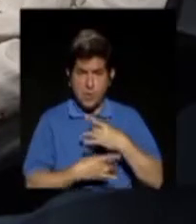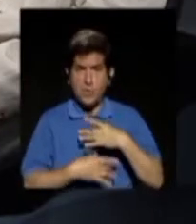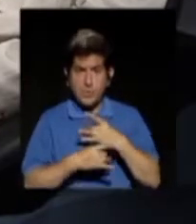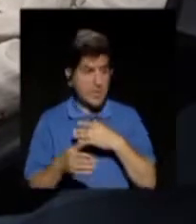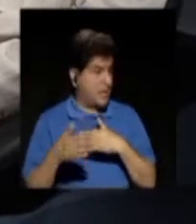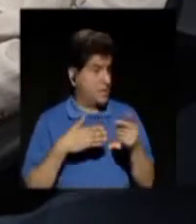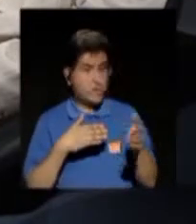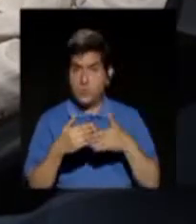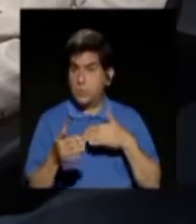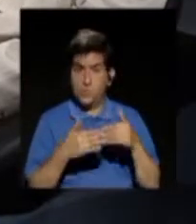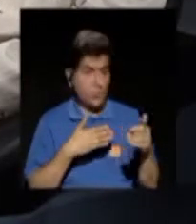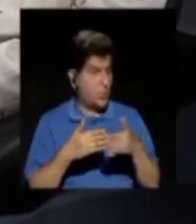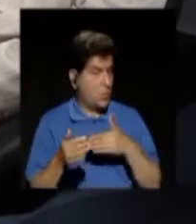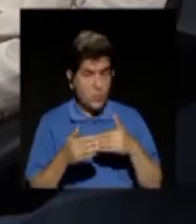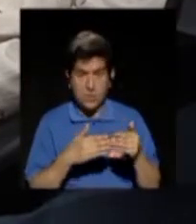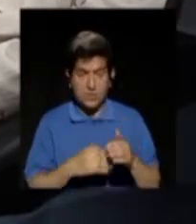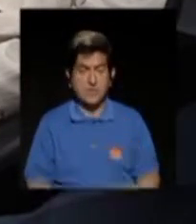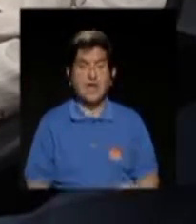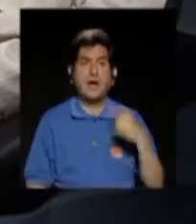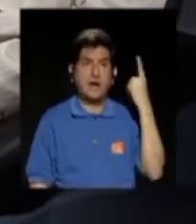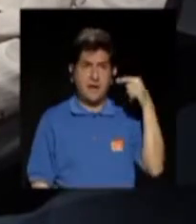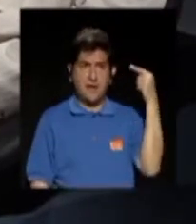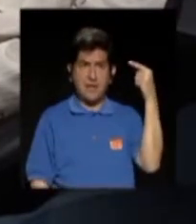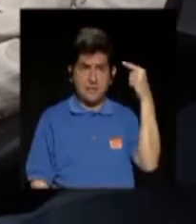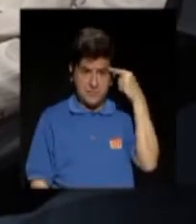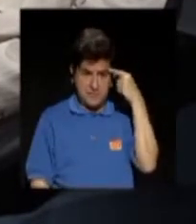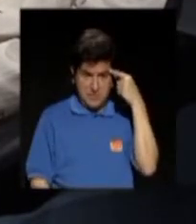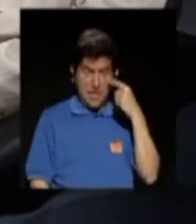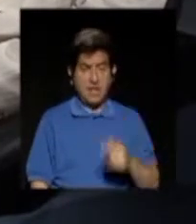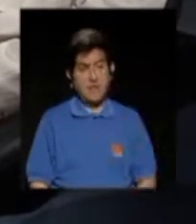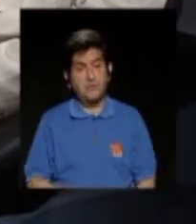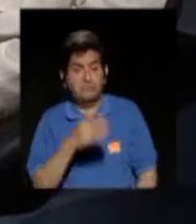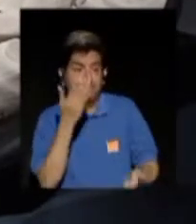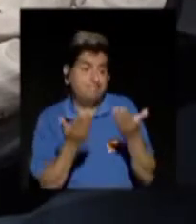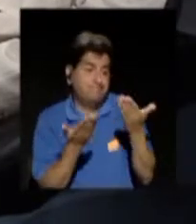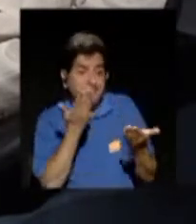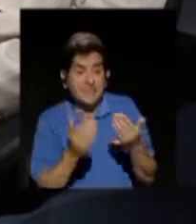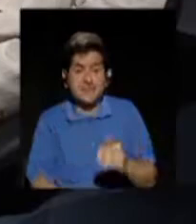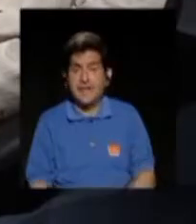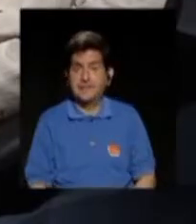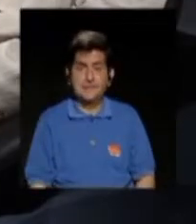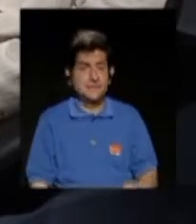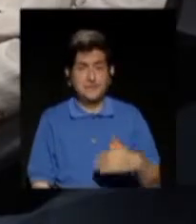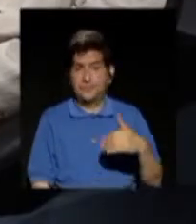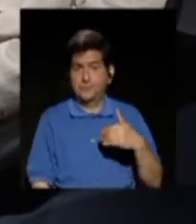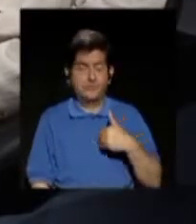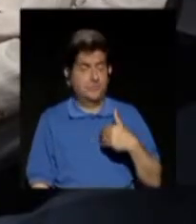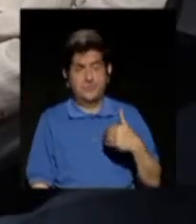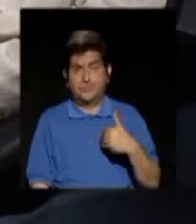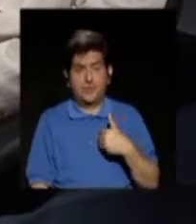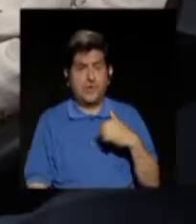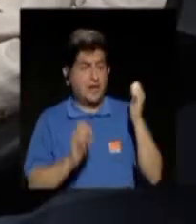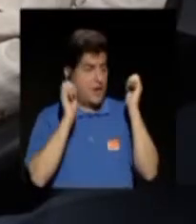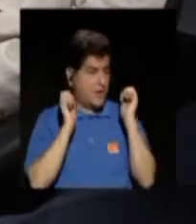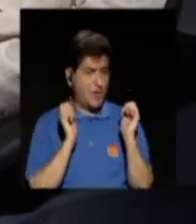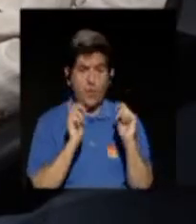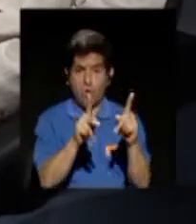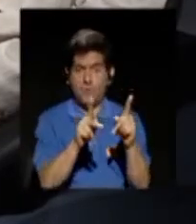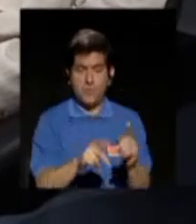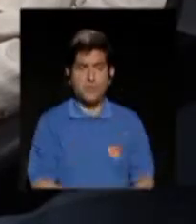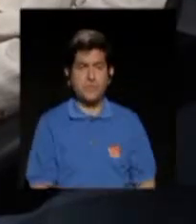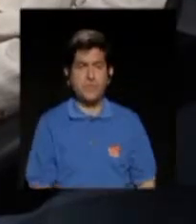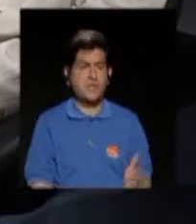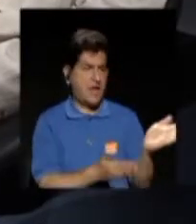pese a que el Estado, o porque no tenía la posibilidad de